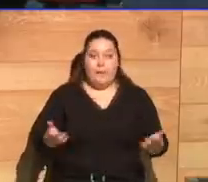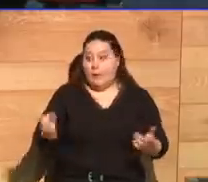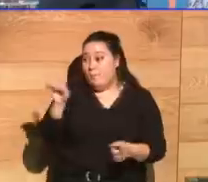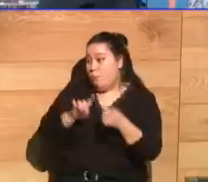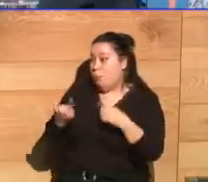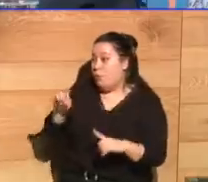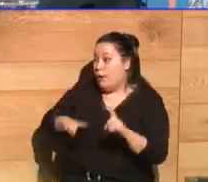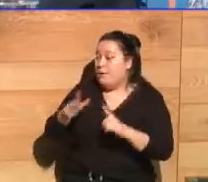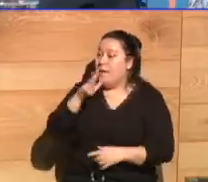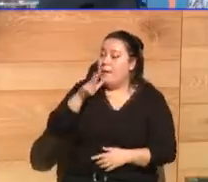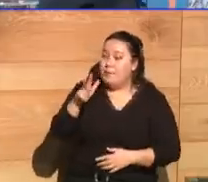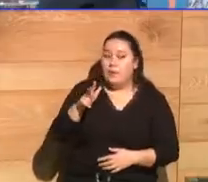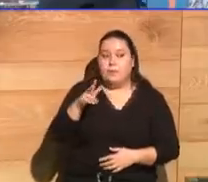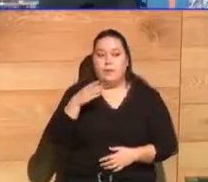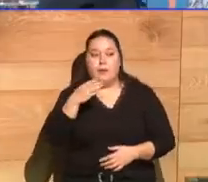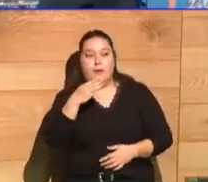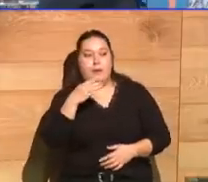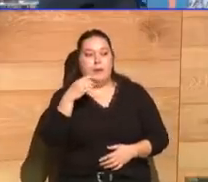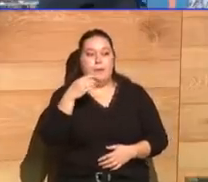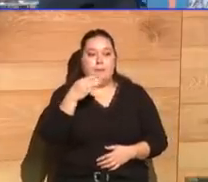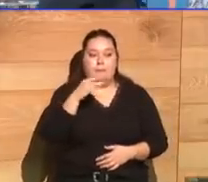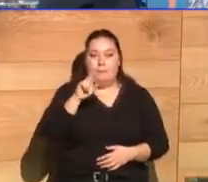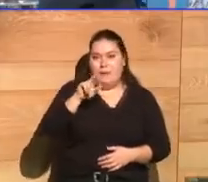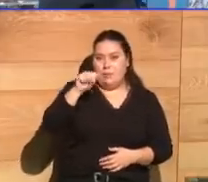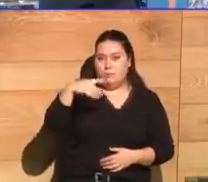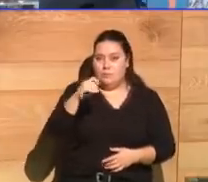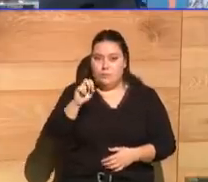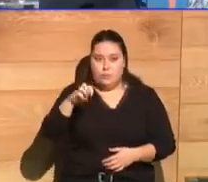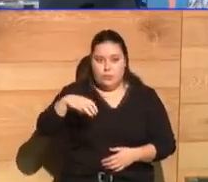problema de Guy Hamilton y Marlon Brando? Gracias, Juan. No, el de Hamilton...